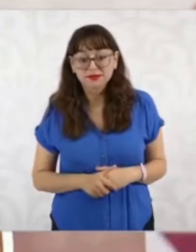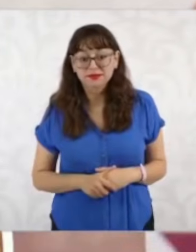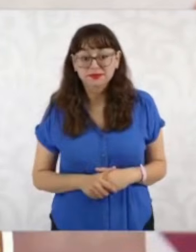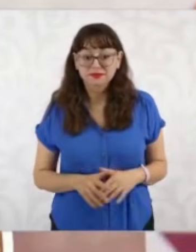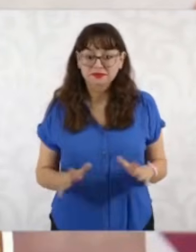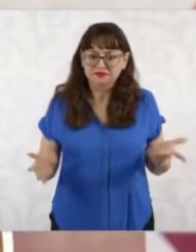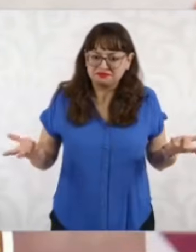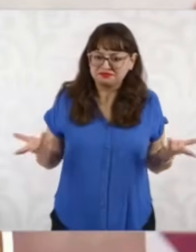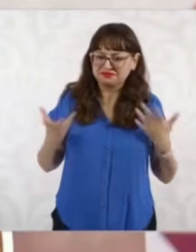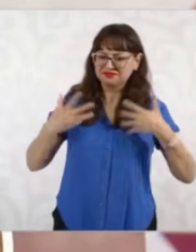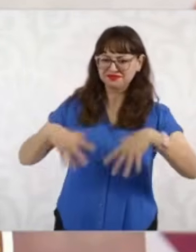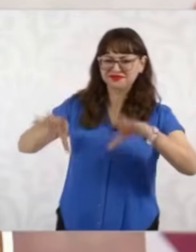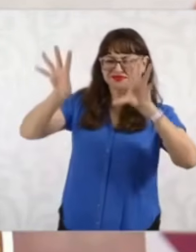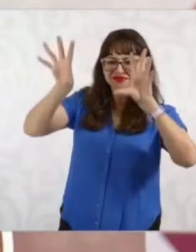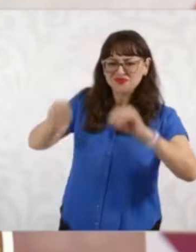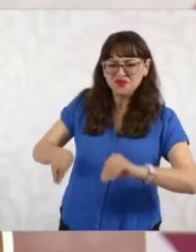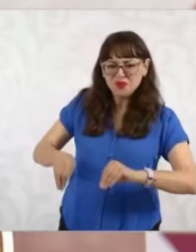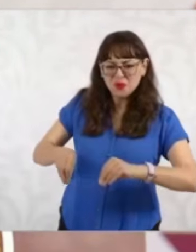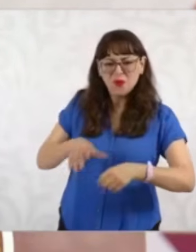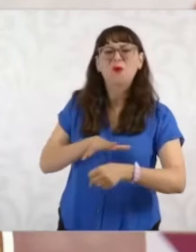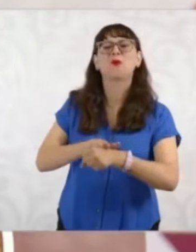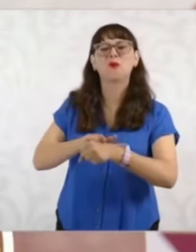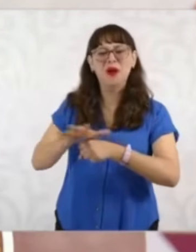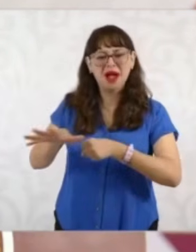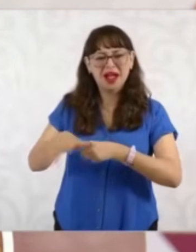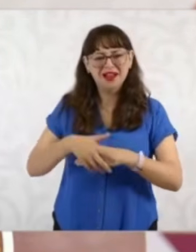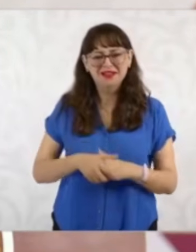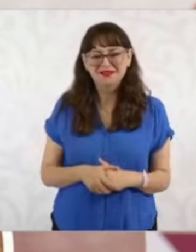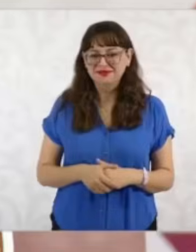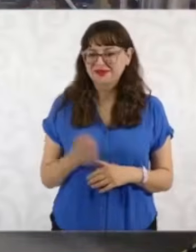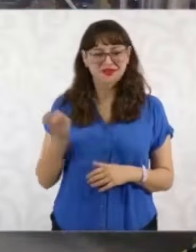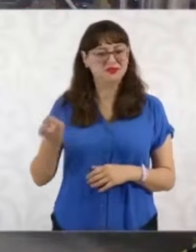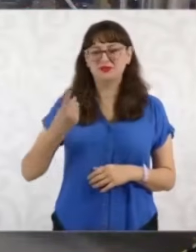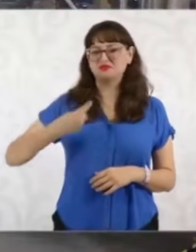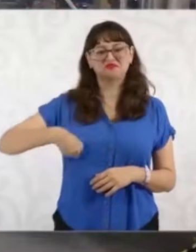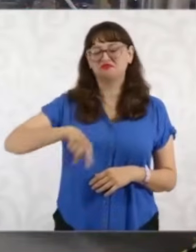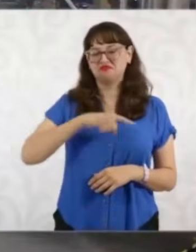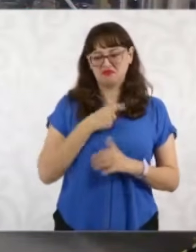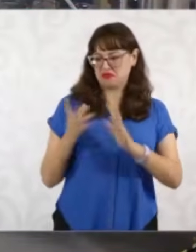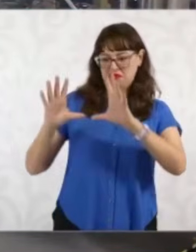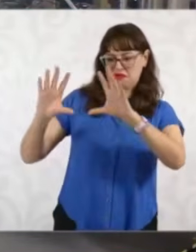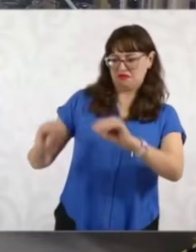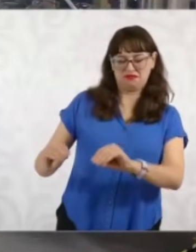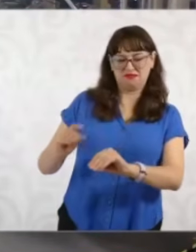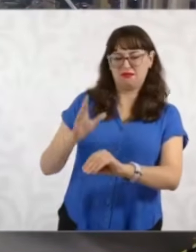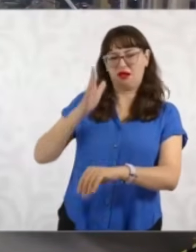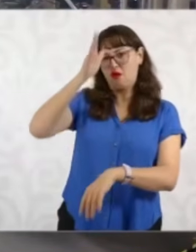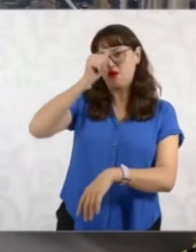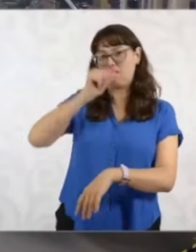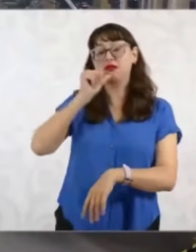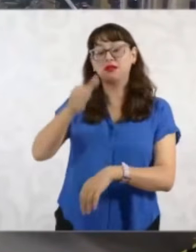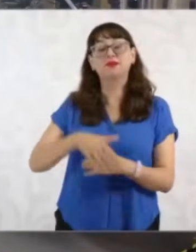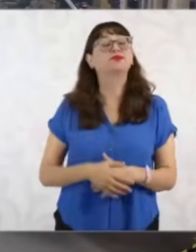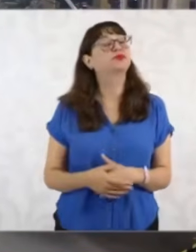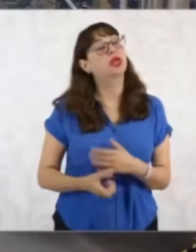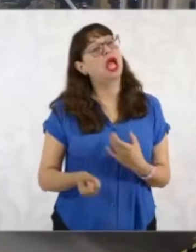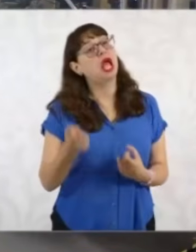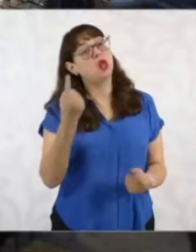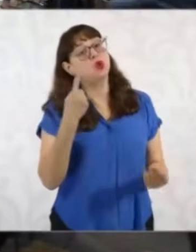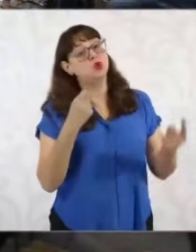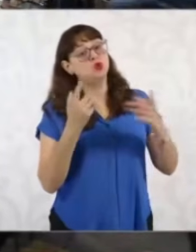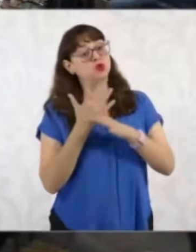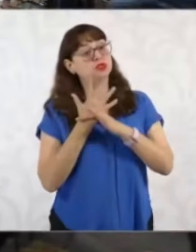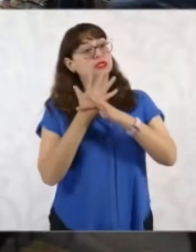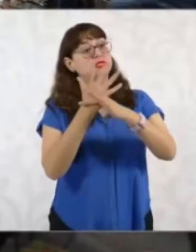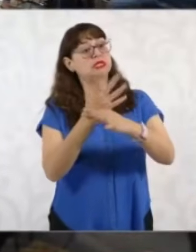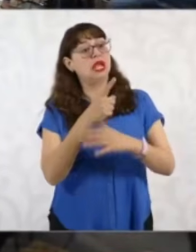Pero censura jamás, si no, no estamos de acuerdo nosotros con ello. Incluso hay titulares donde dice, nos